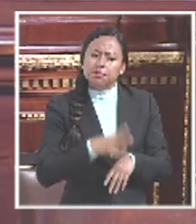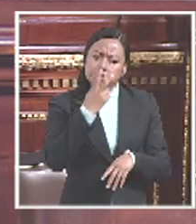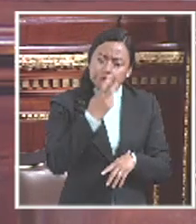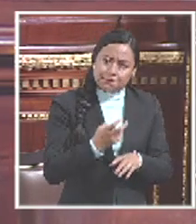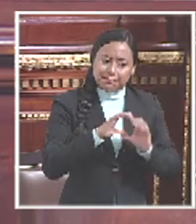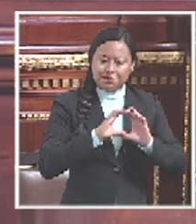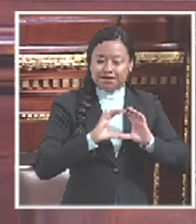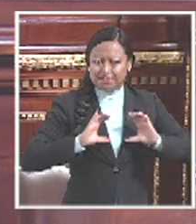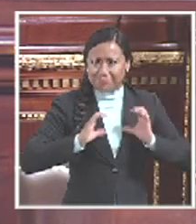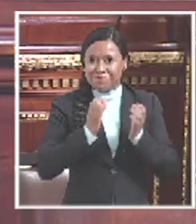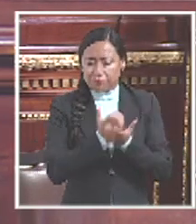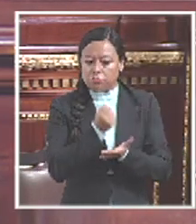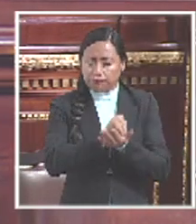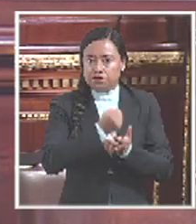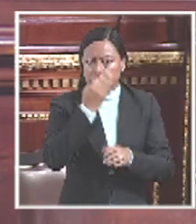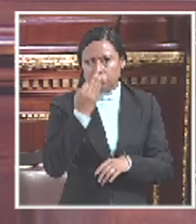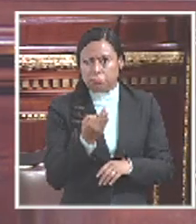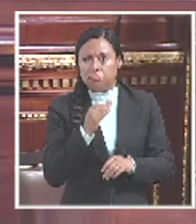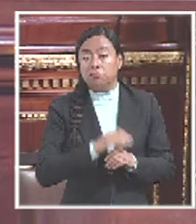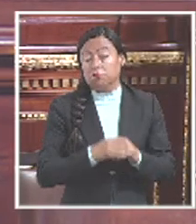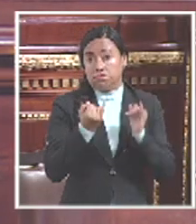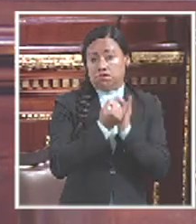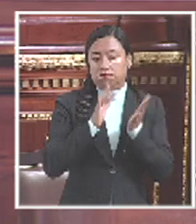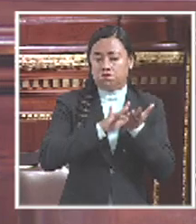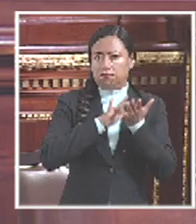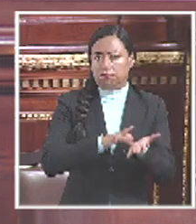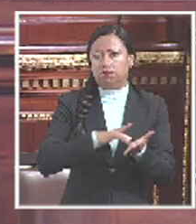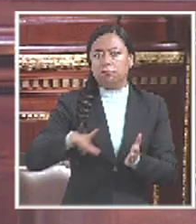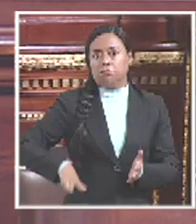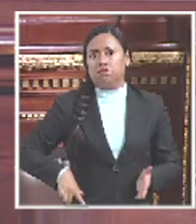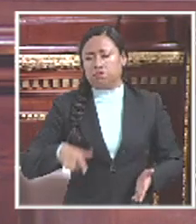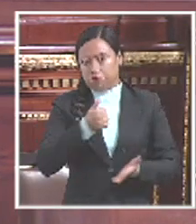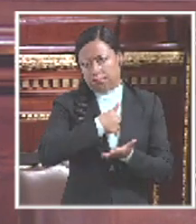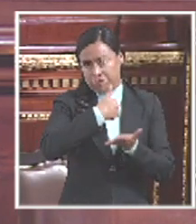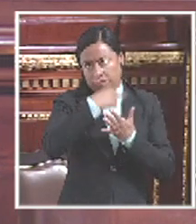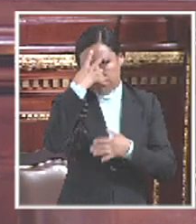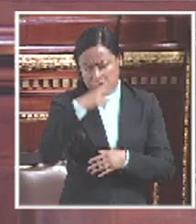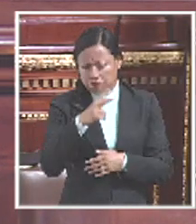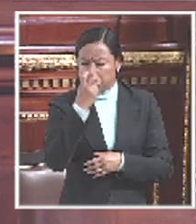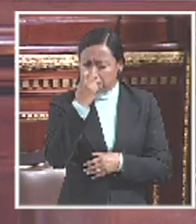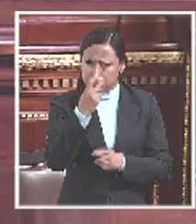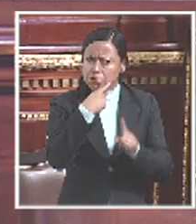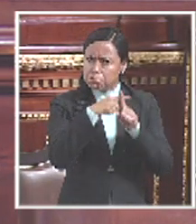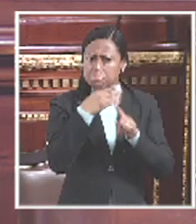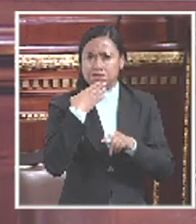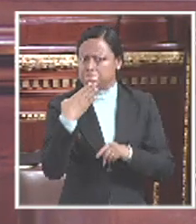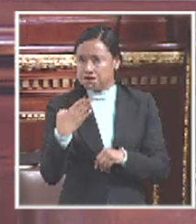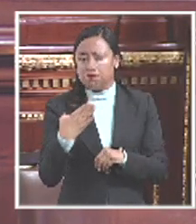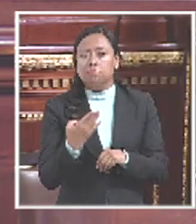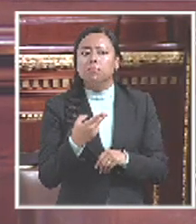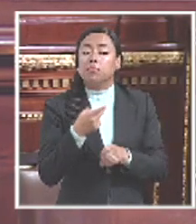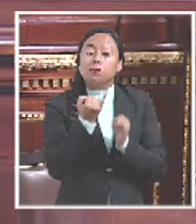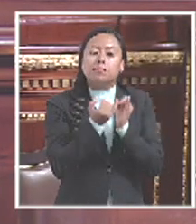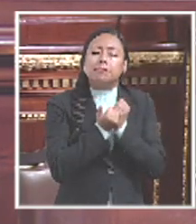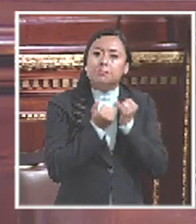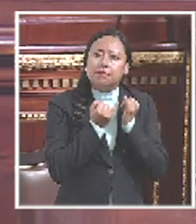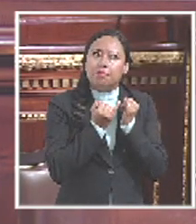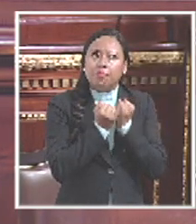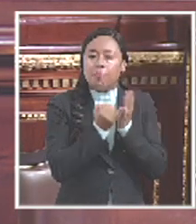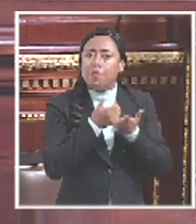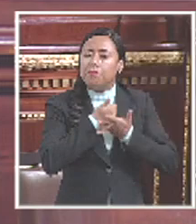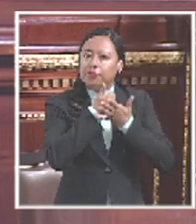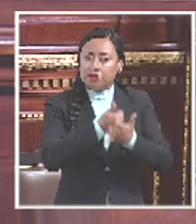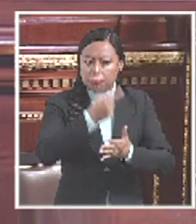de la Ciudad de México y que además fue respaldada por el Gobierno de la ciudad es positiva y contribuye a